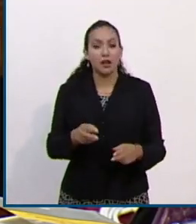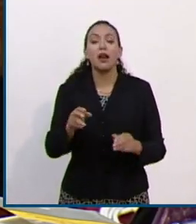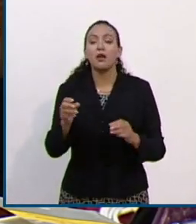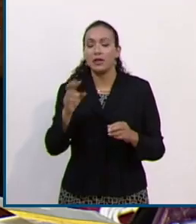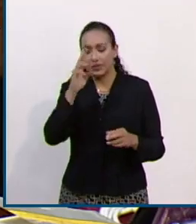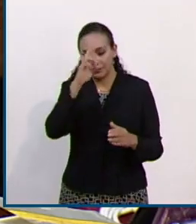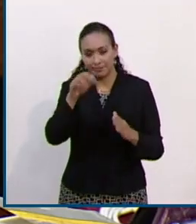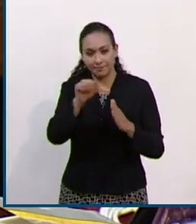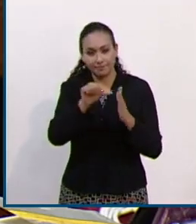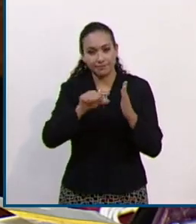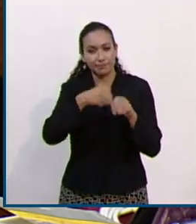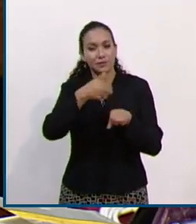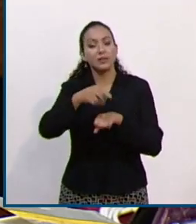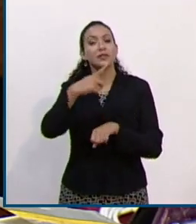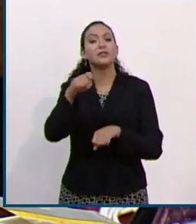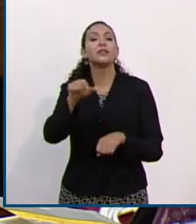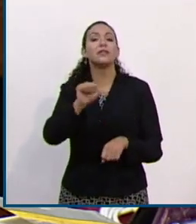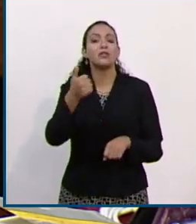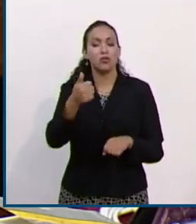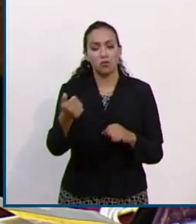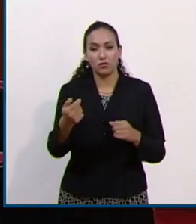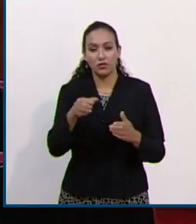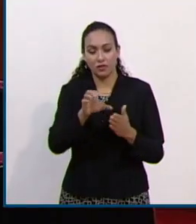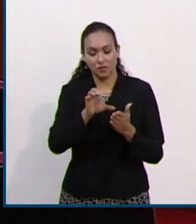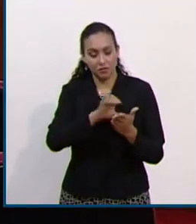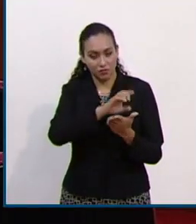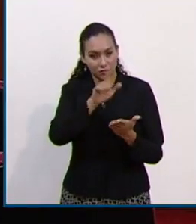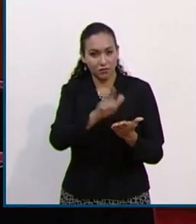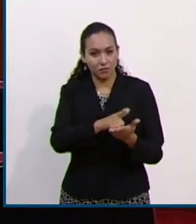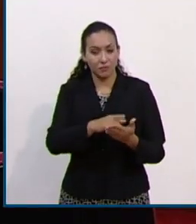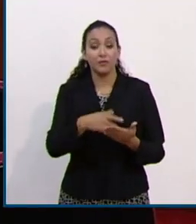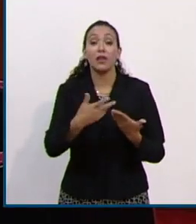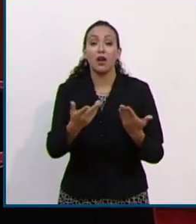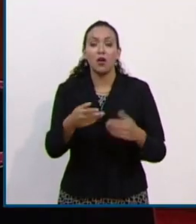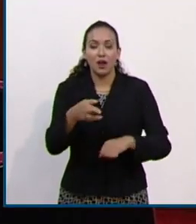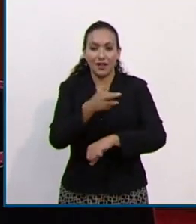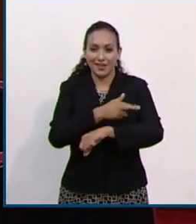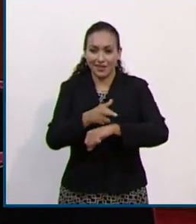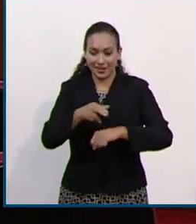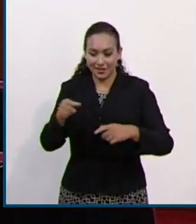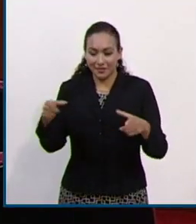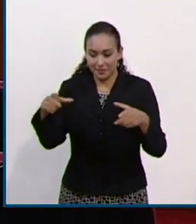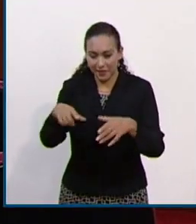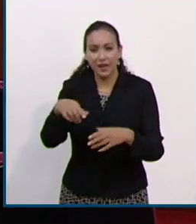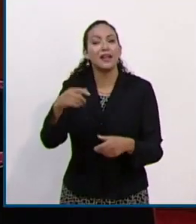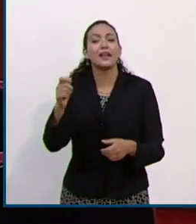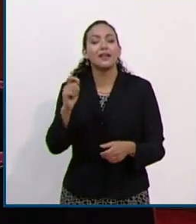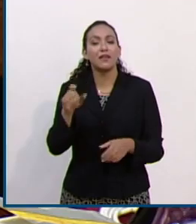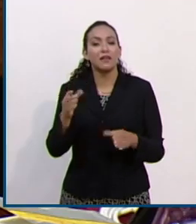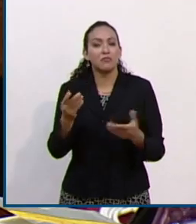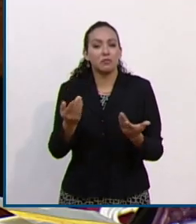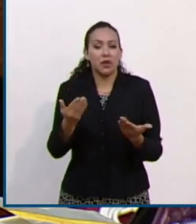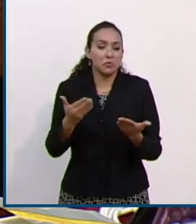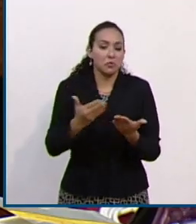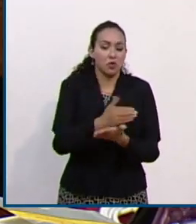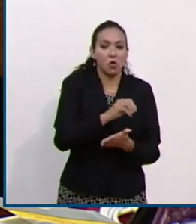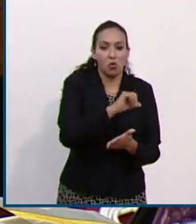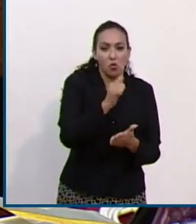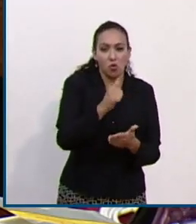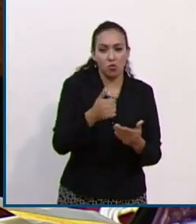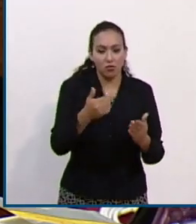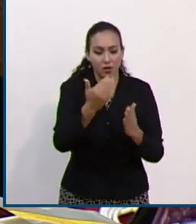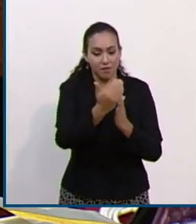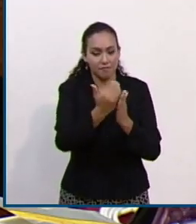artículo 111 de la Constitución Política del país. El procedimiento local no interfiere de ninguna forma con la declaratoria